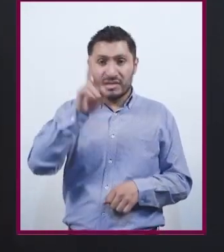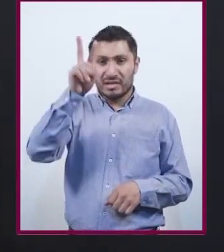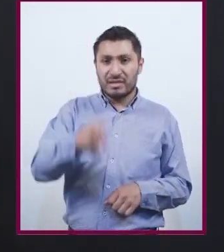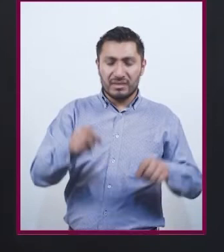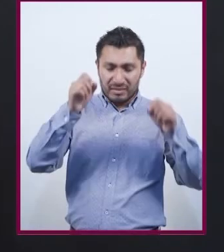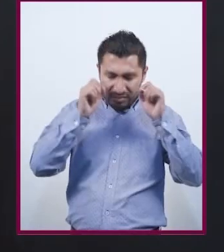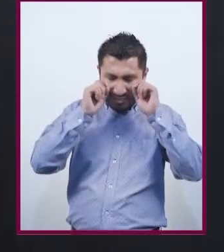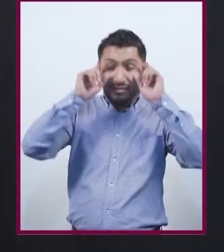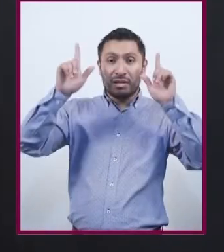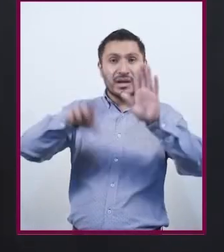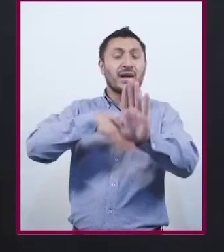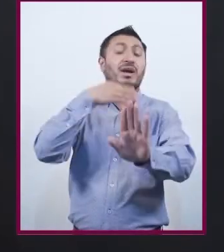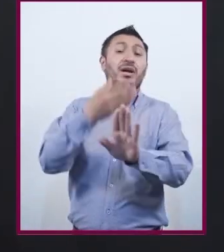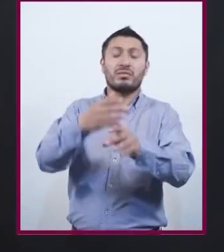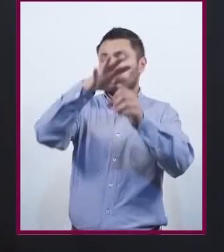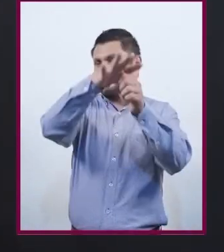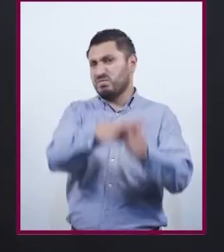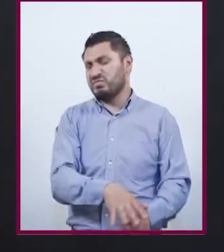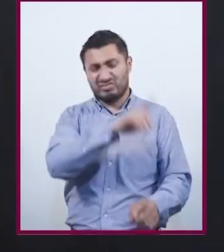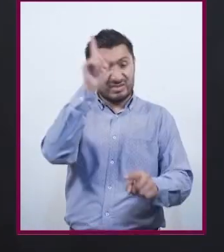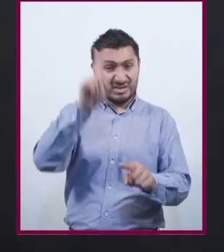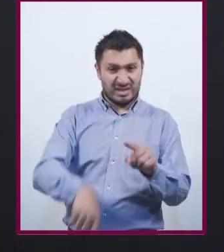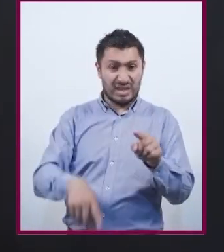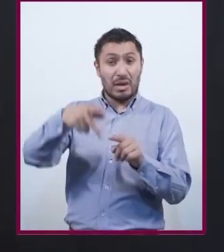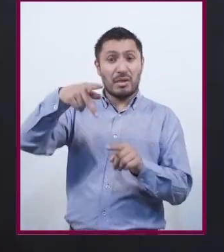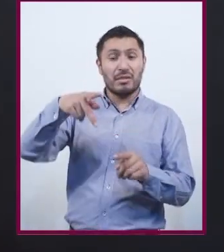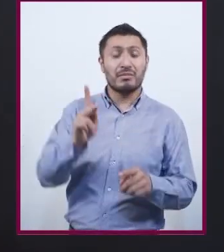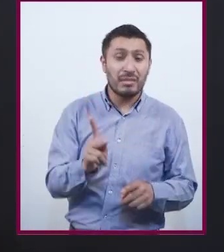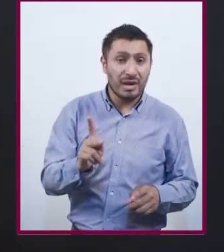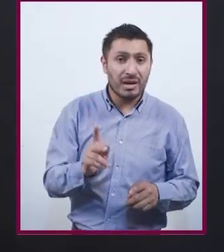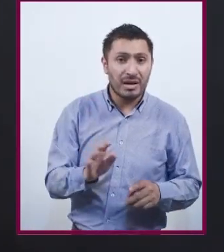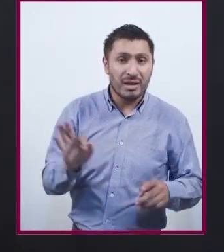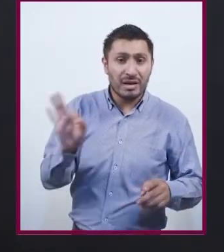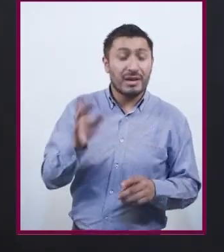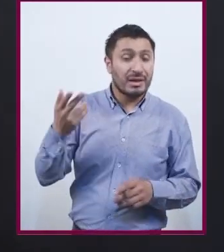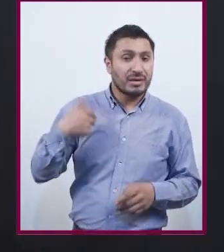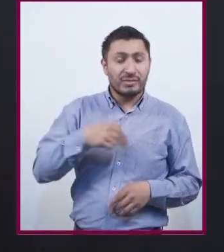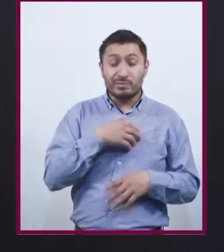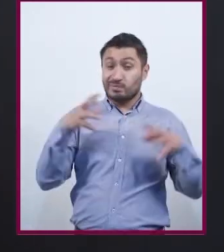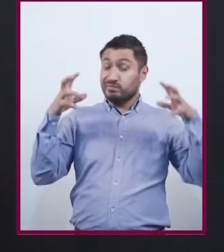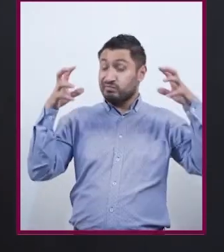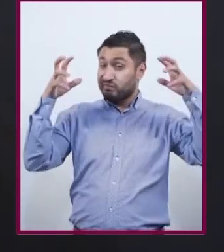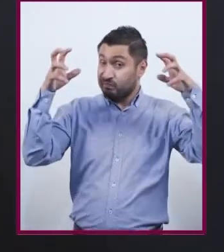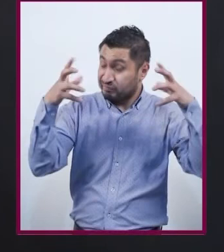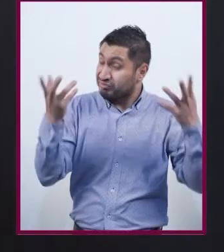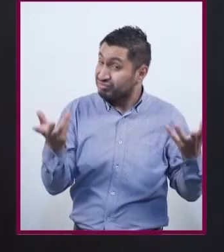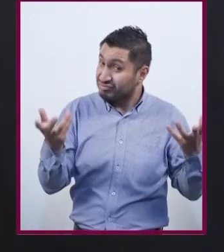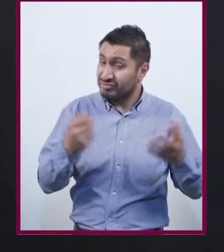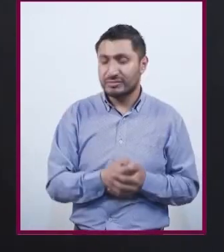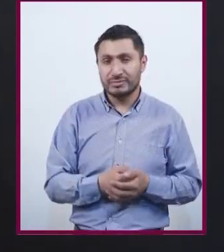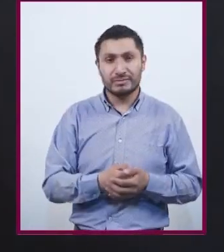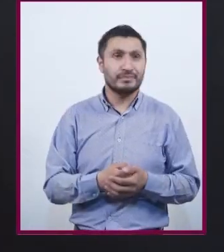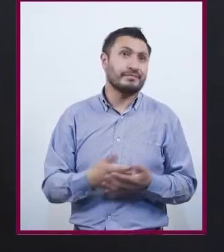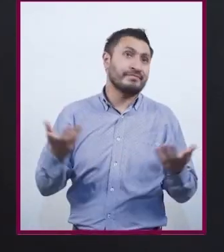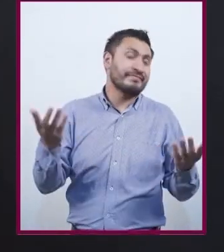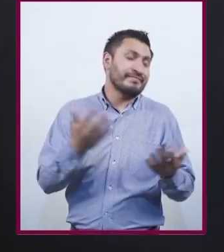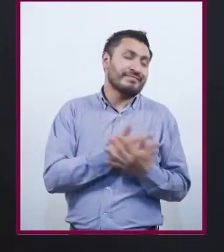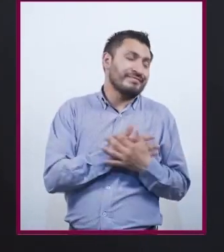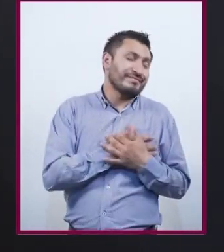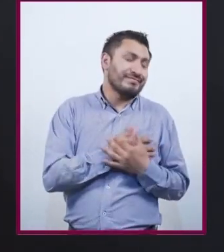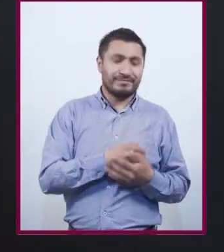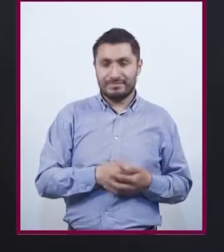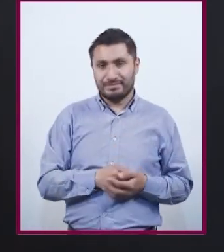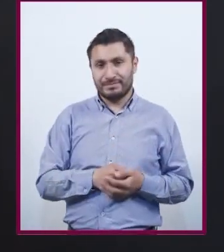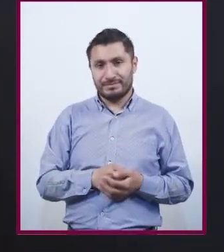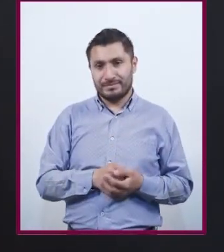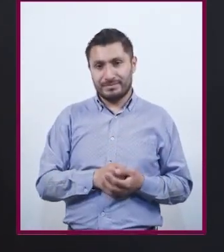si en verdad desea abrir los ojos y rebelarse contra la opresión. Pero, ¿y si nos tildan de monstruos?